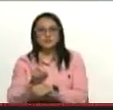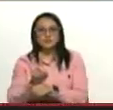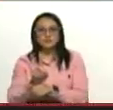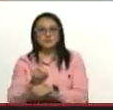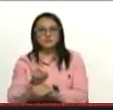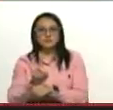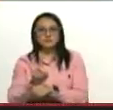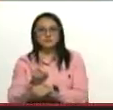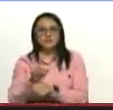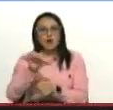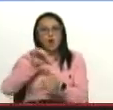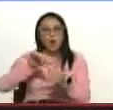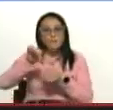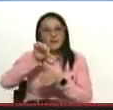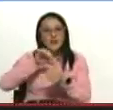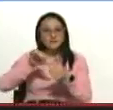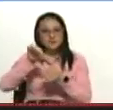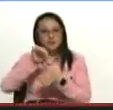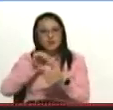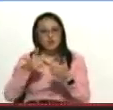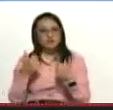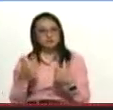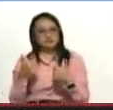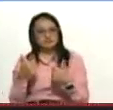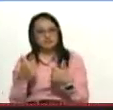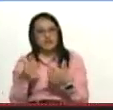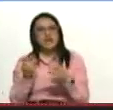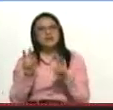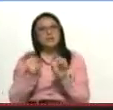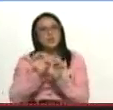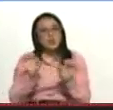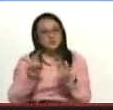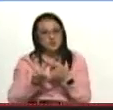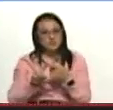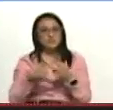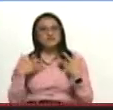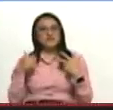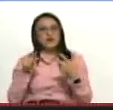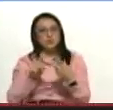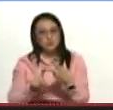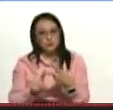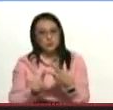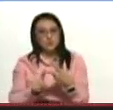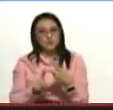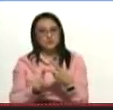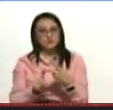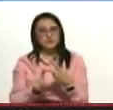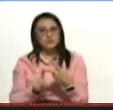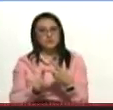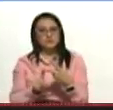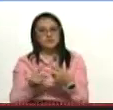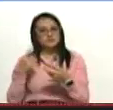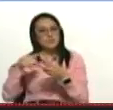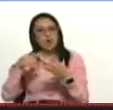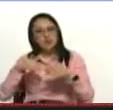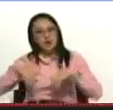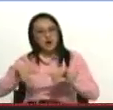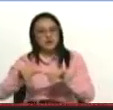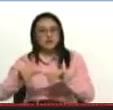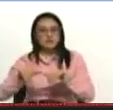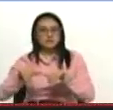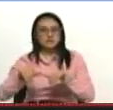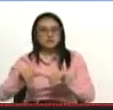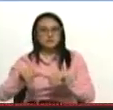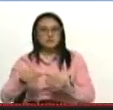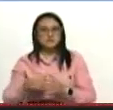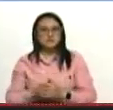la cooperación funcional en educación en salud en otras áreas